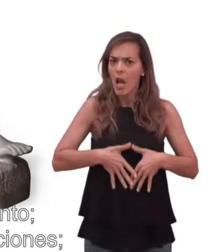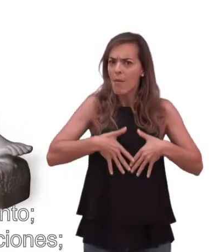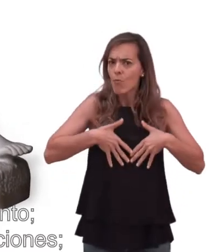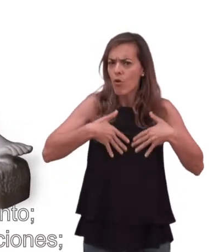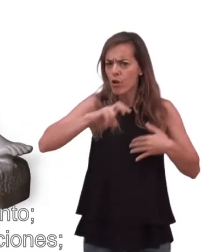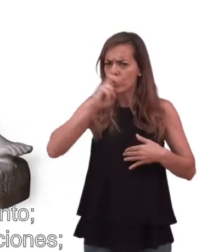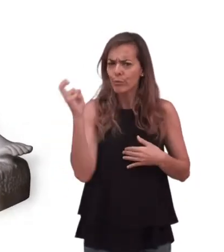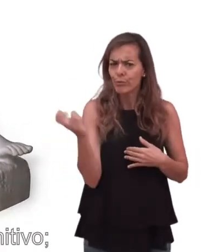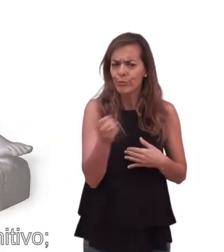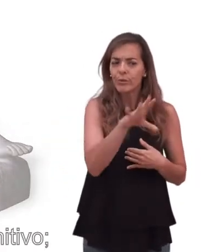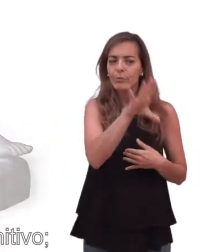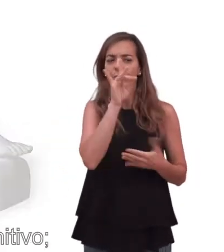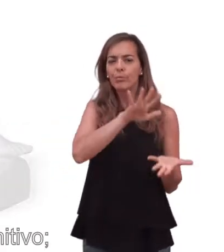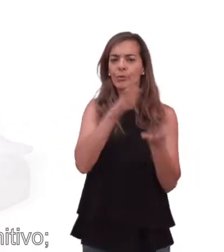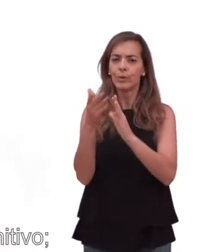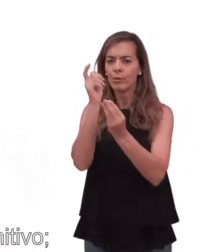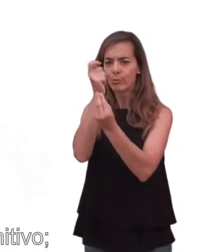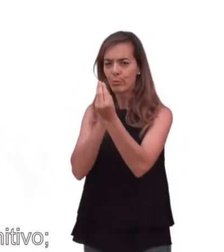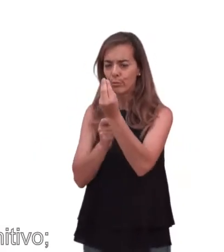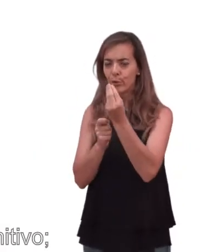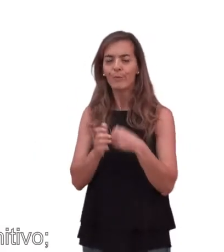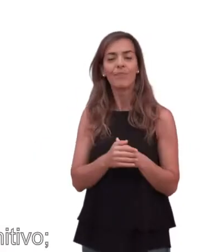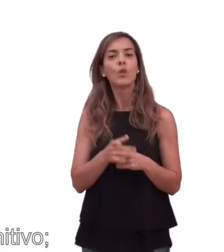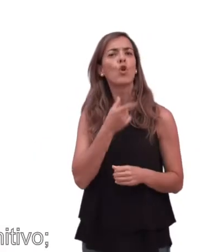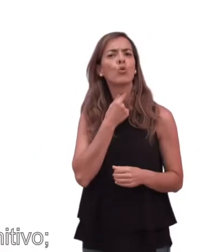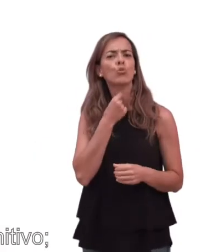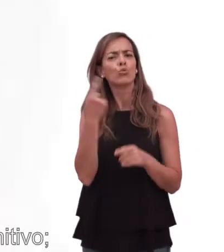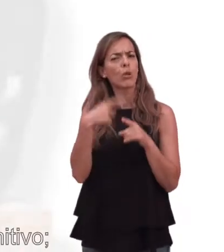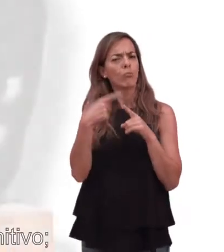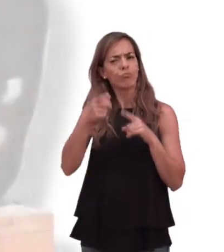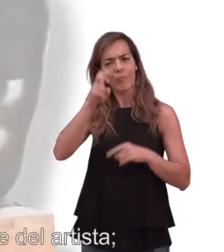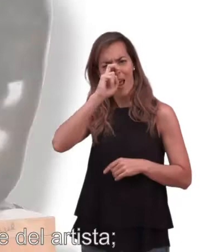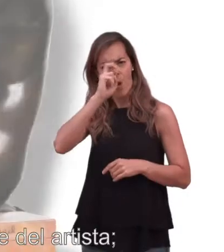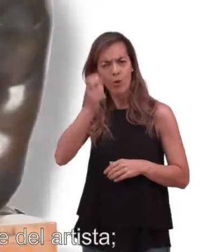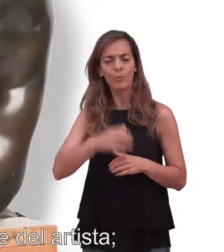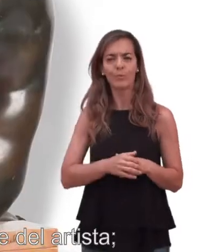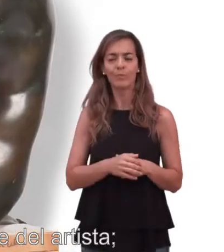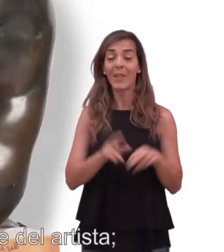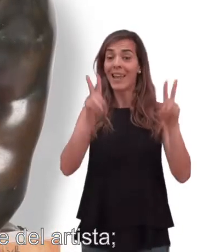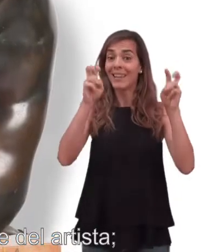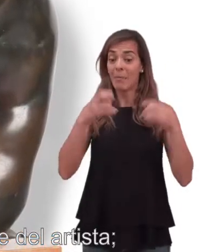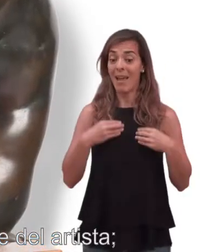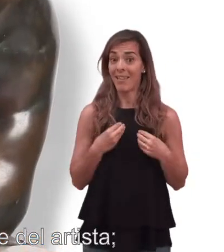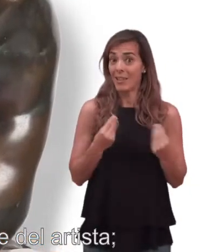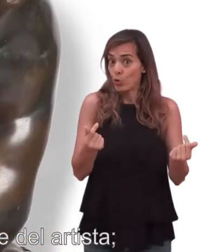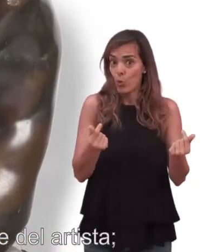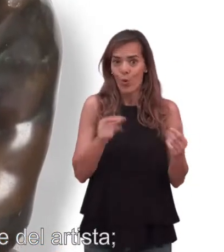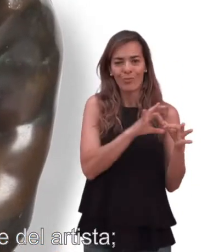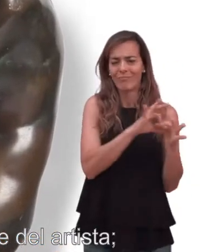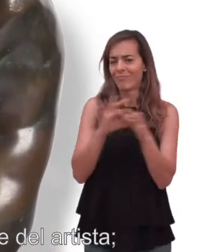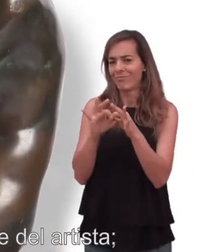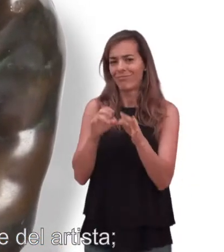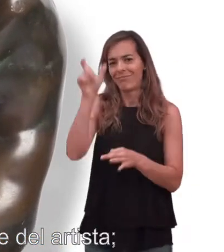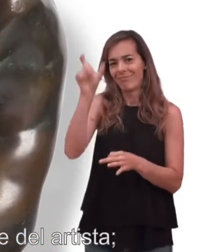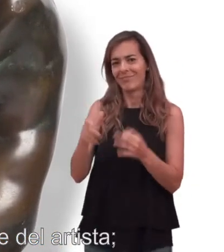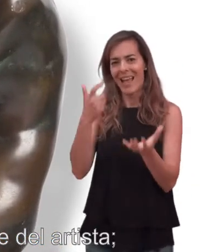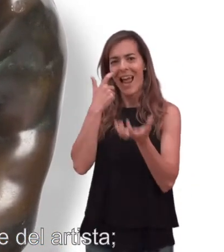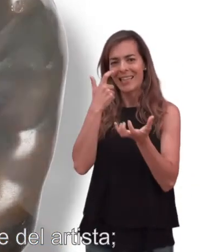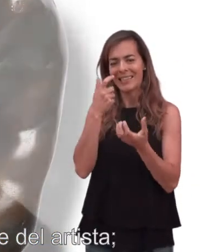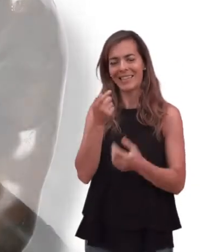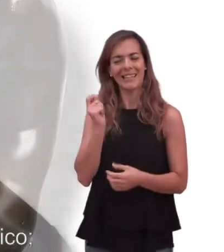y emociones, el gusto por lo arcaico y lo primitivo, el desnudo como referente indiscutible del